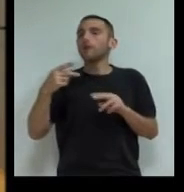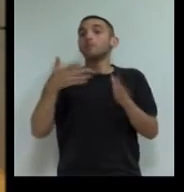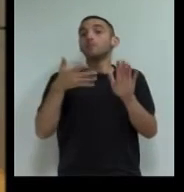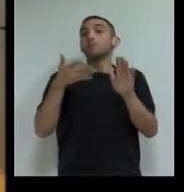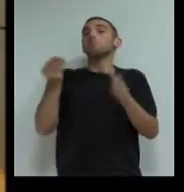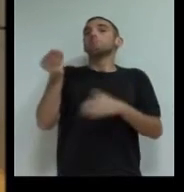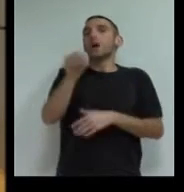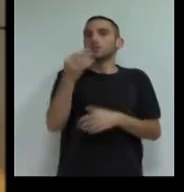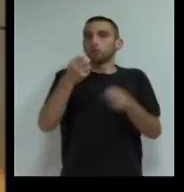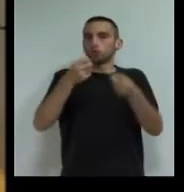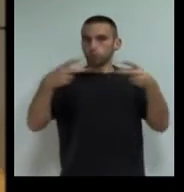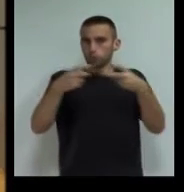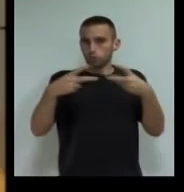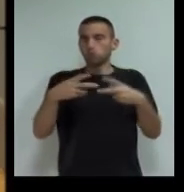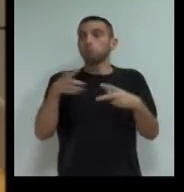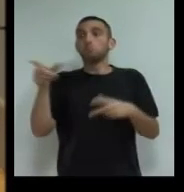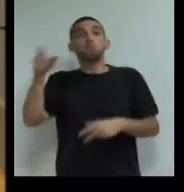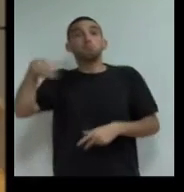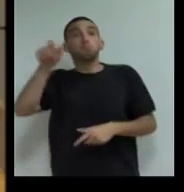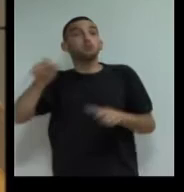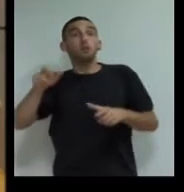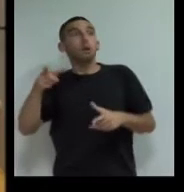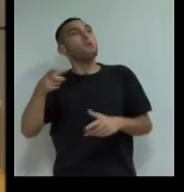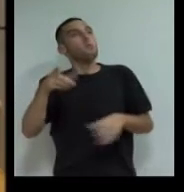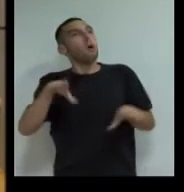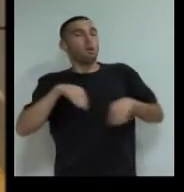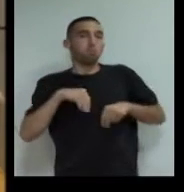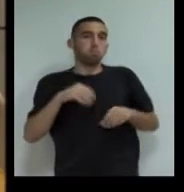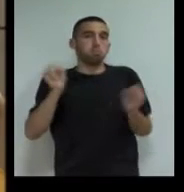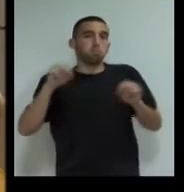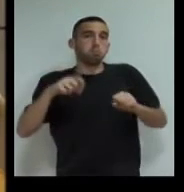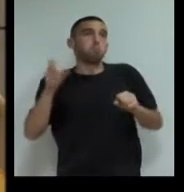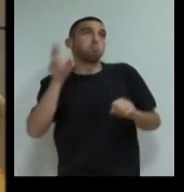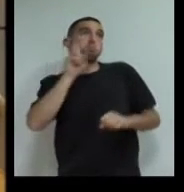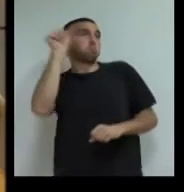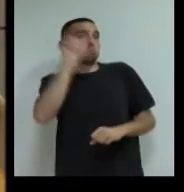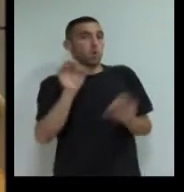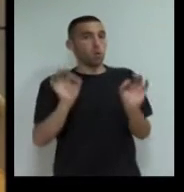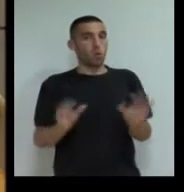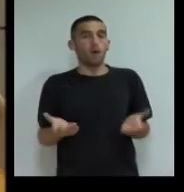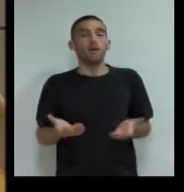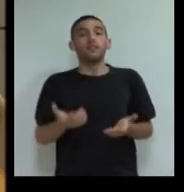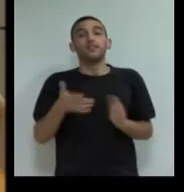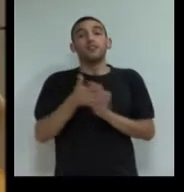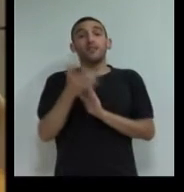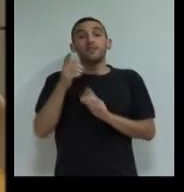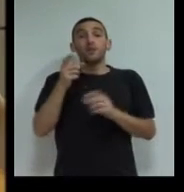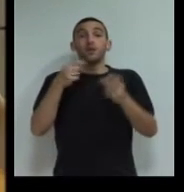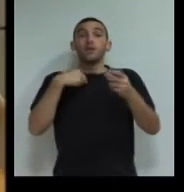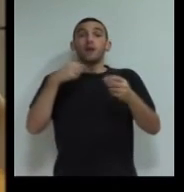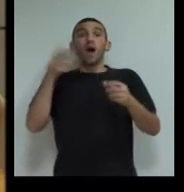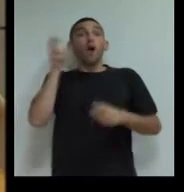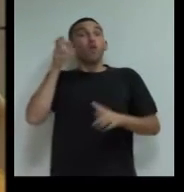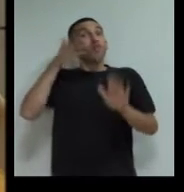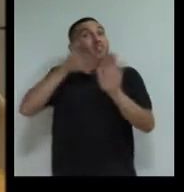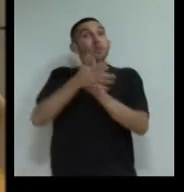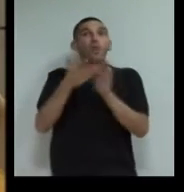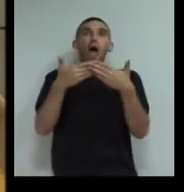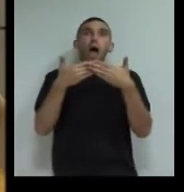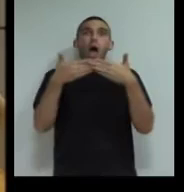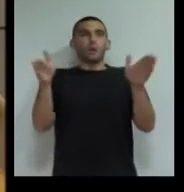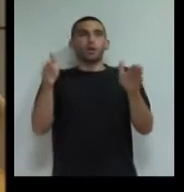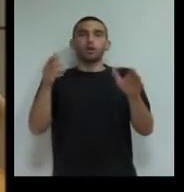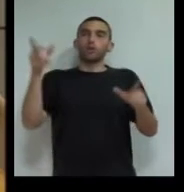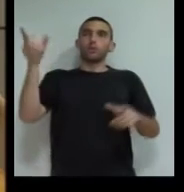convencionales el hecho de que estén los subtítulos. La audiodescripción evidentemente es otra cosa. La audiodescripción no puede ir en abierto porque es una doble